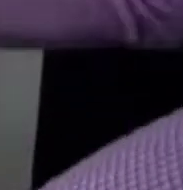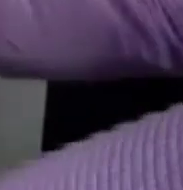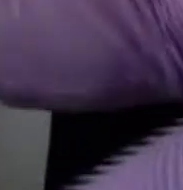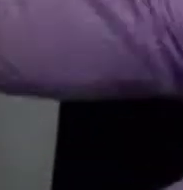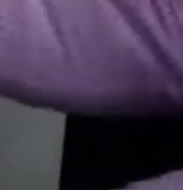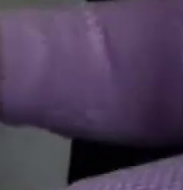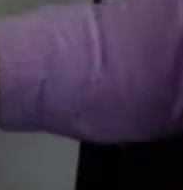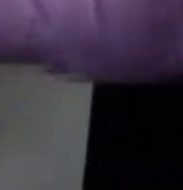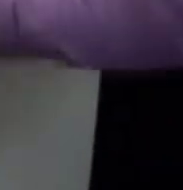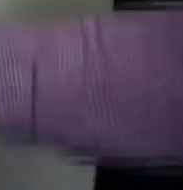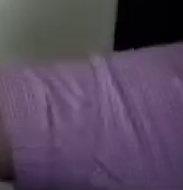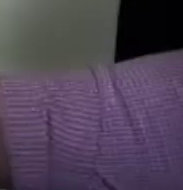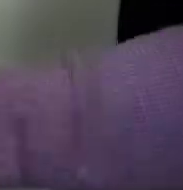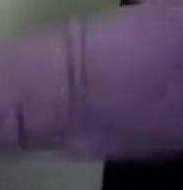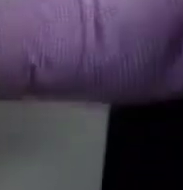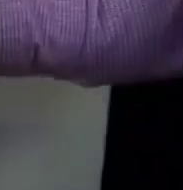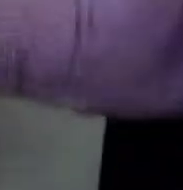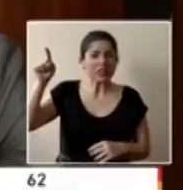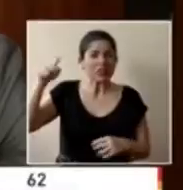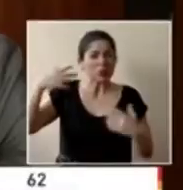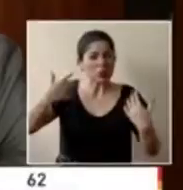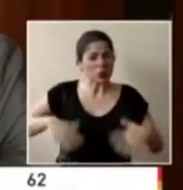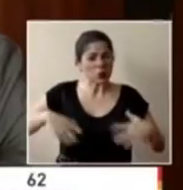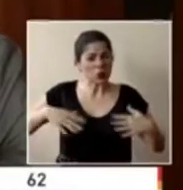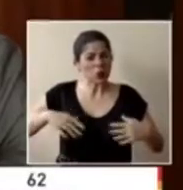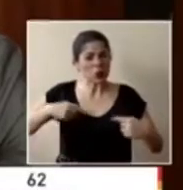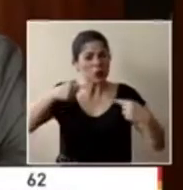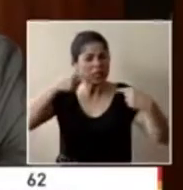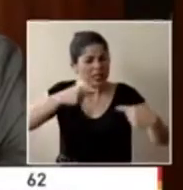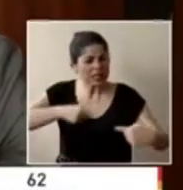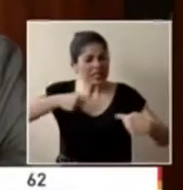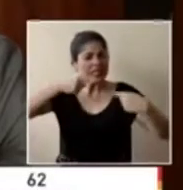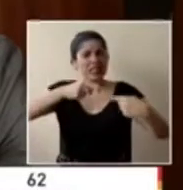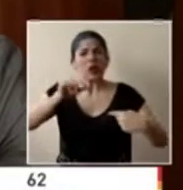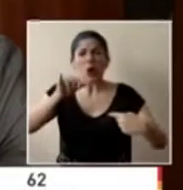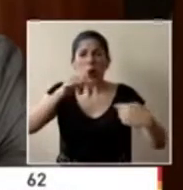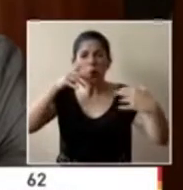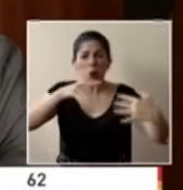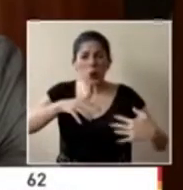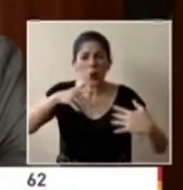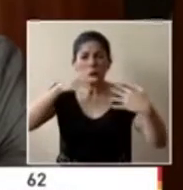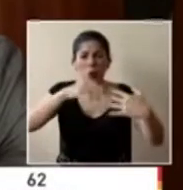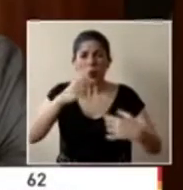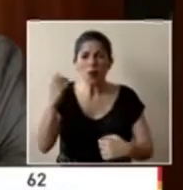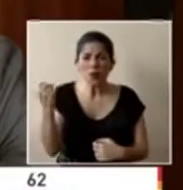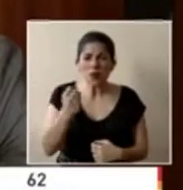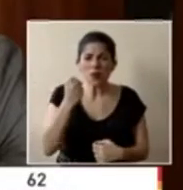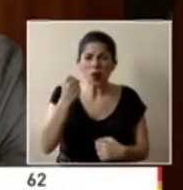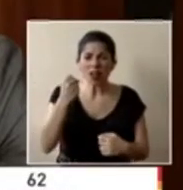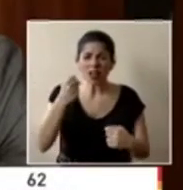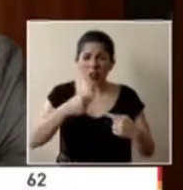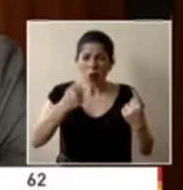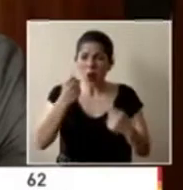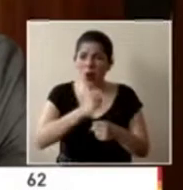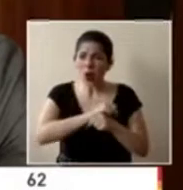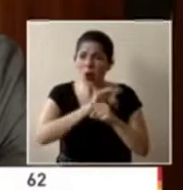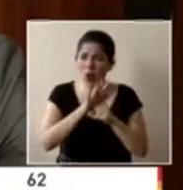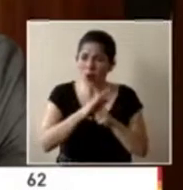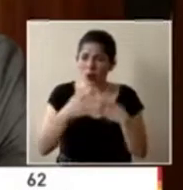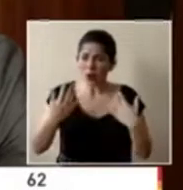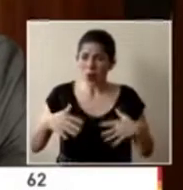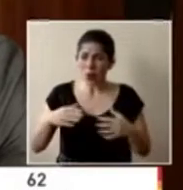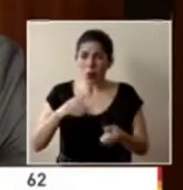que han librado una de las batallas más crudas contra el COVID-19, que los